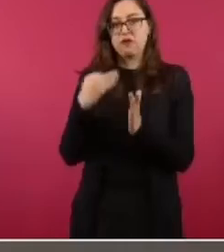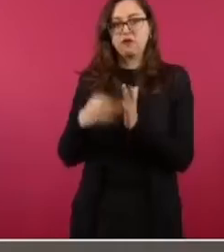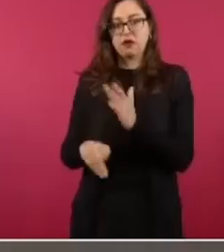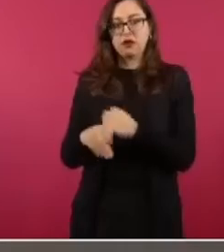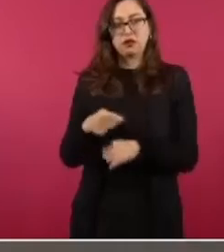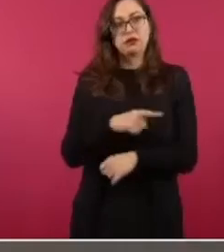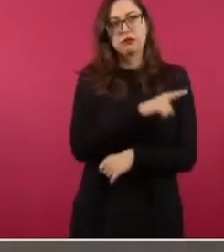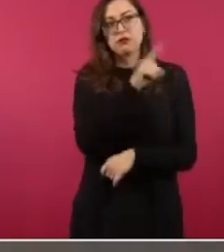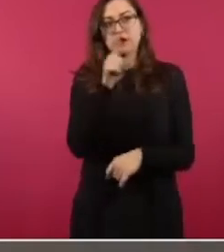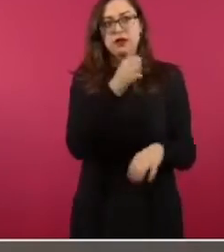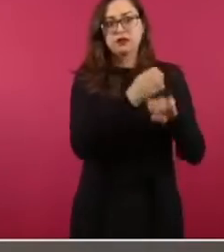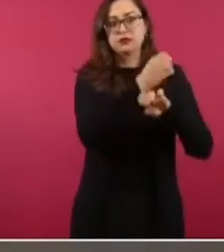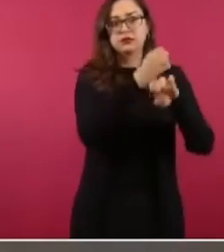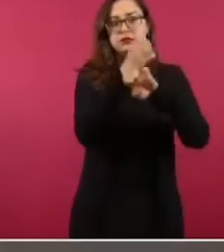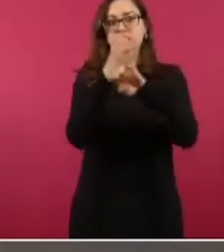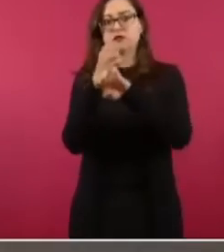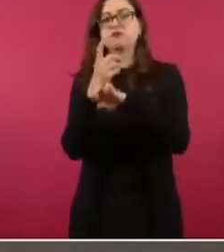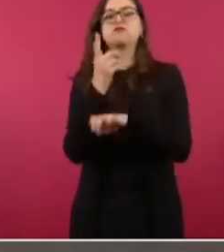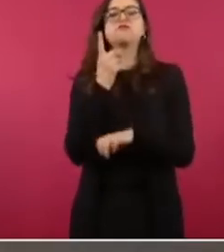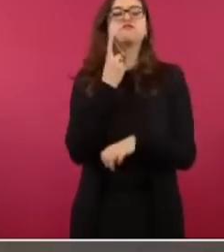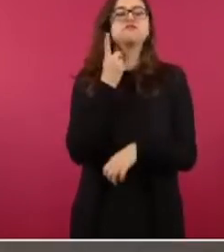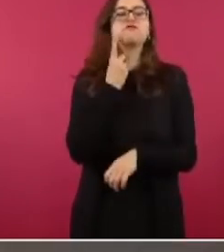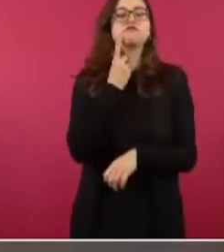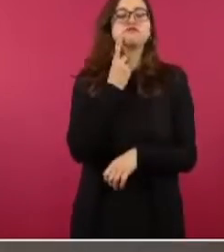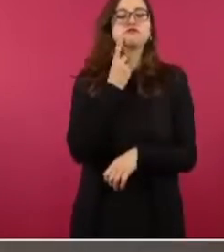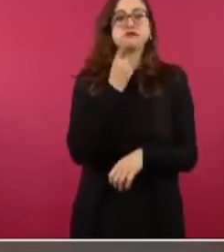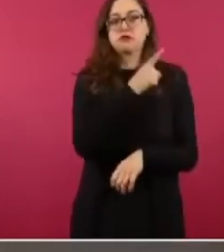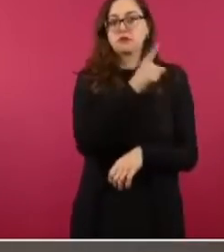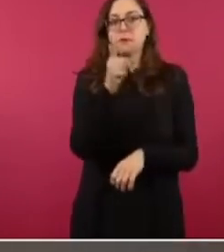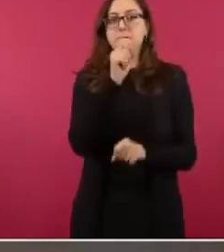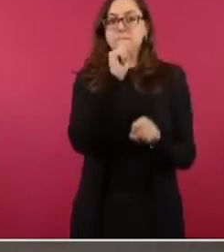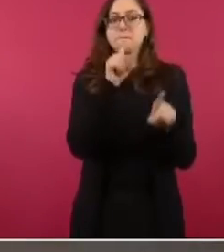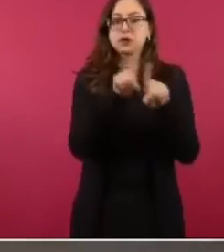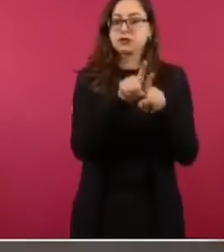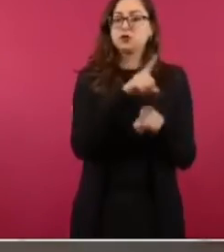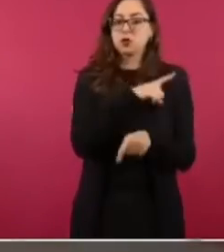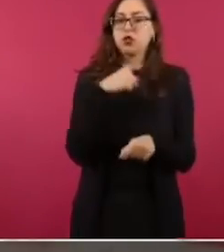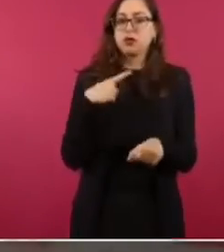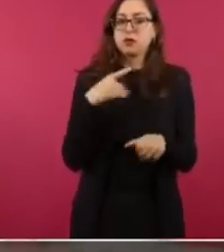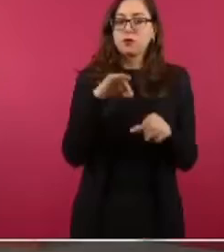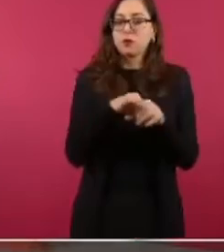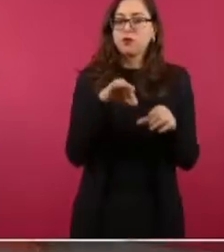en las legislaturas locales,